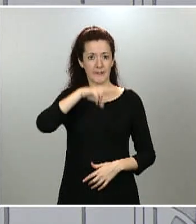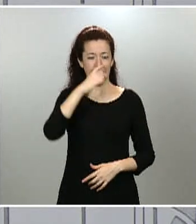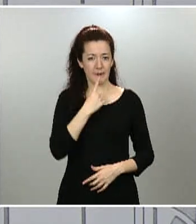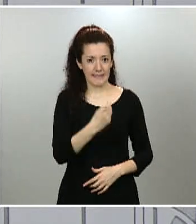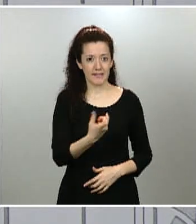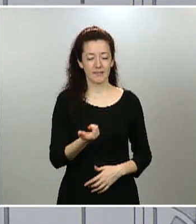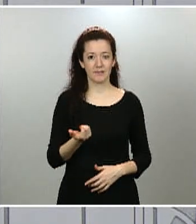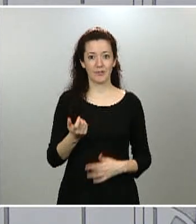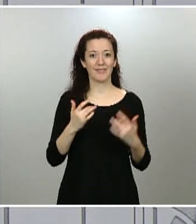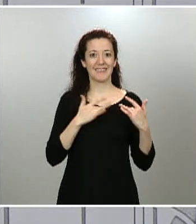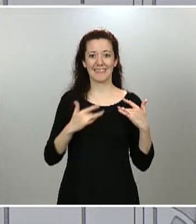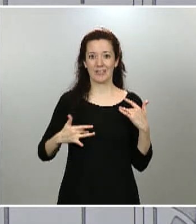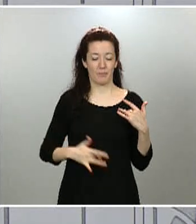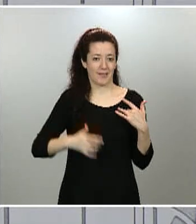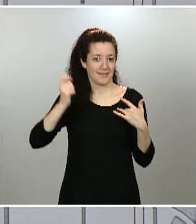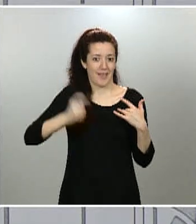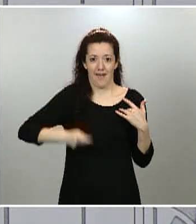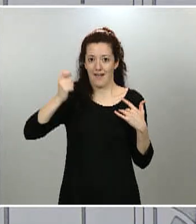en esta enfermedad,